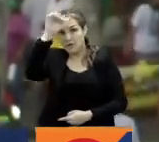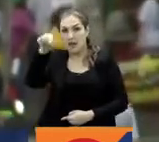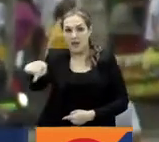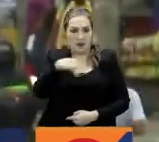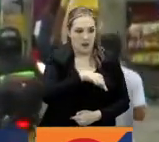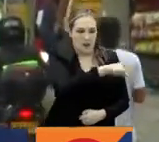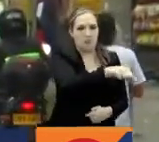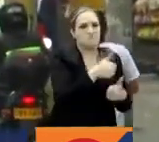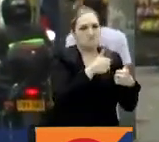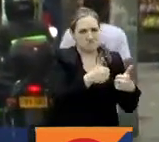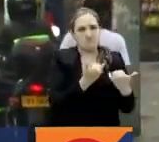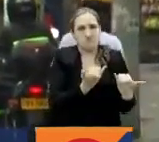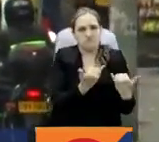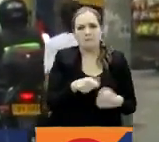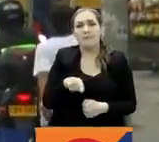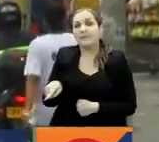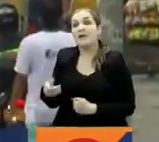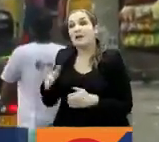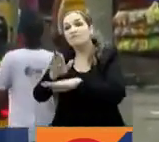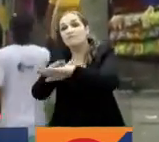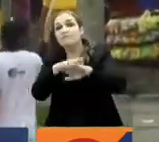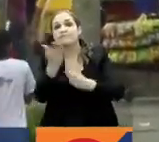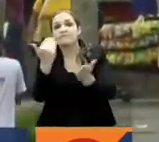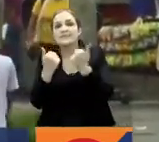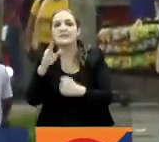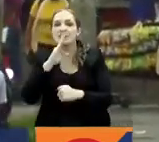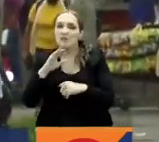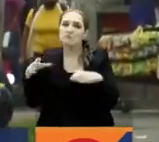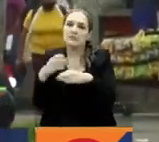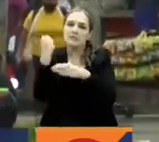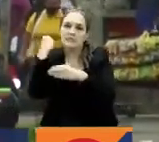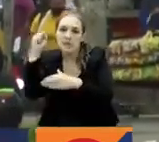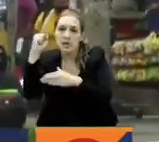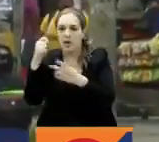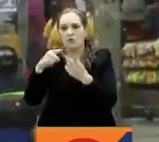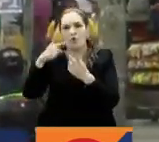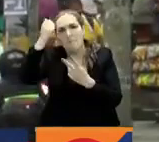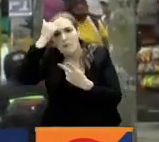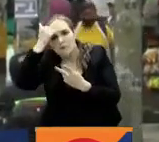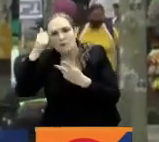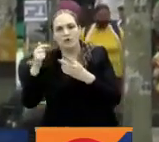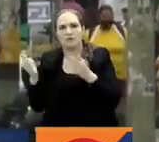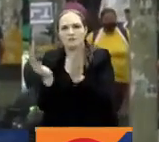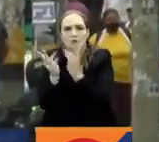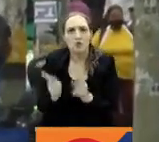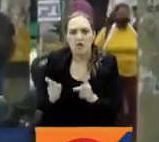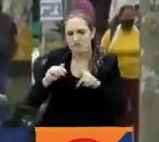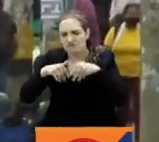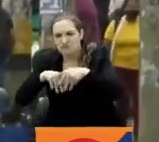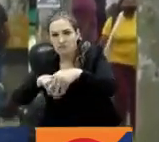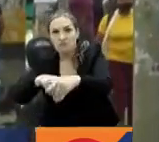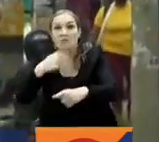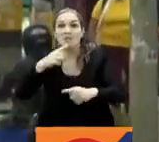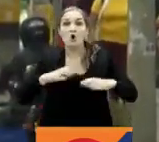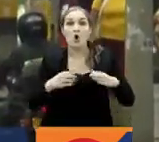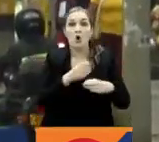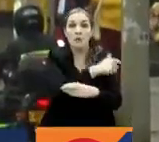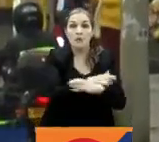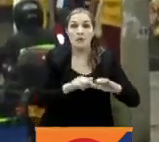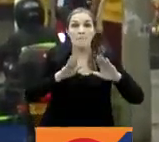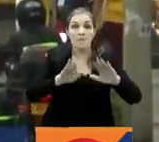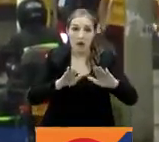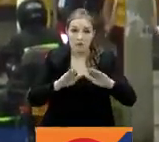están convocadas las centrales obreras y los maestros. El Comité de Paro también dijo que durante el resto del año seguirán programadas